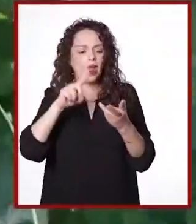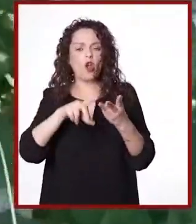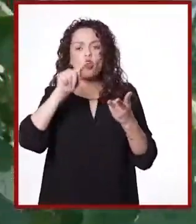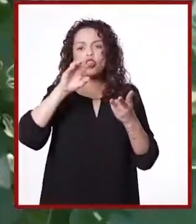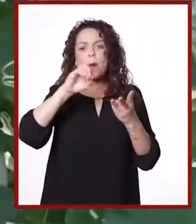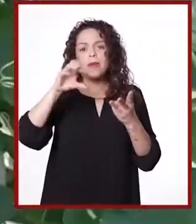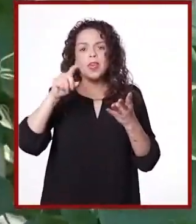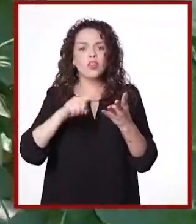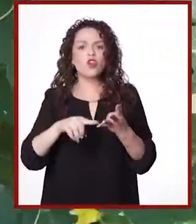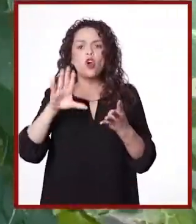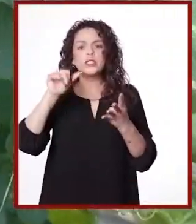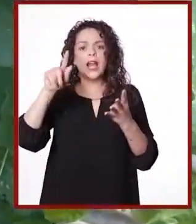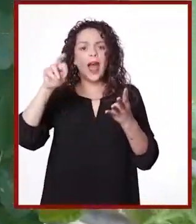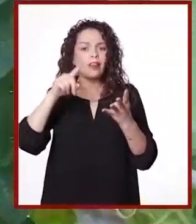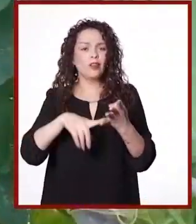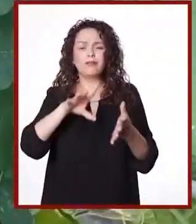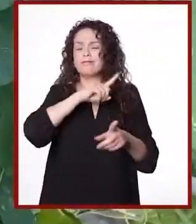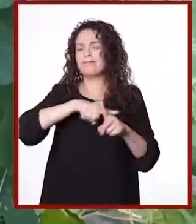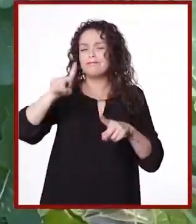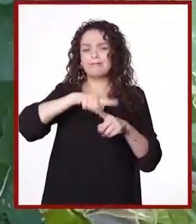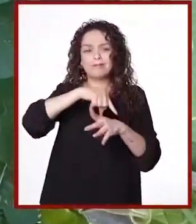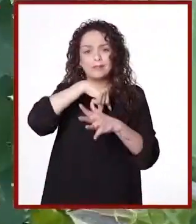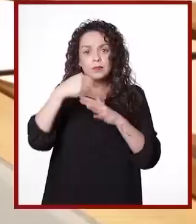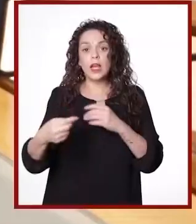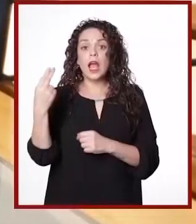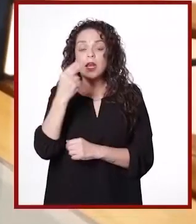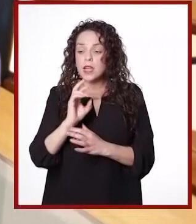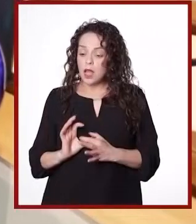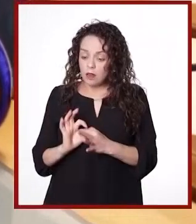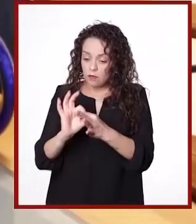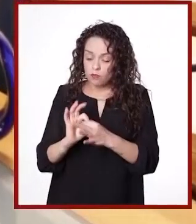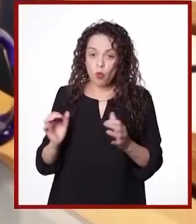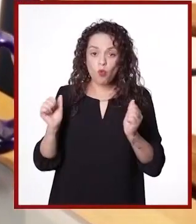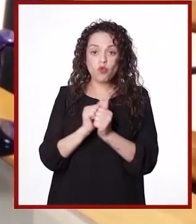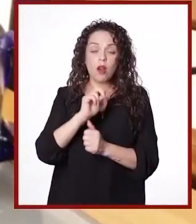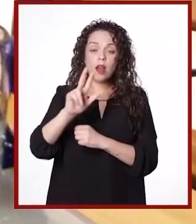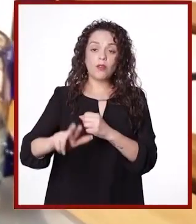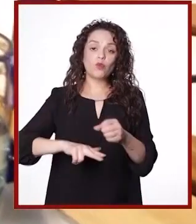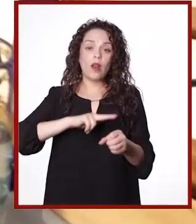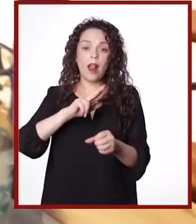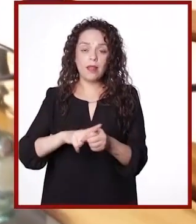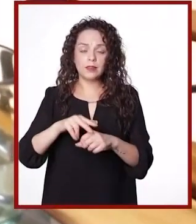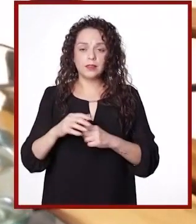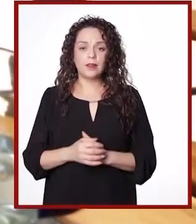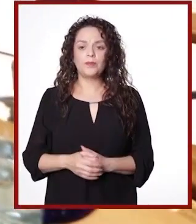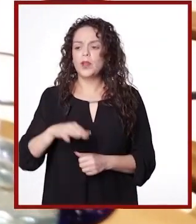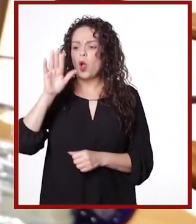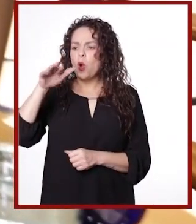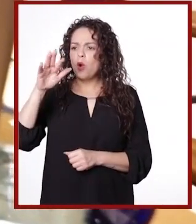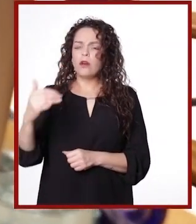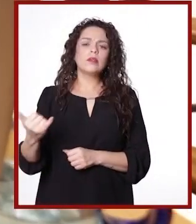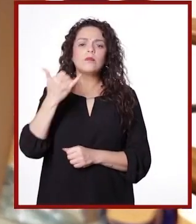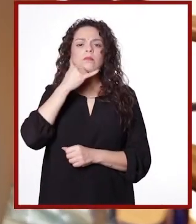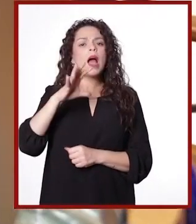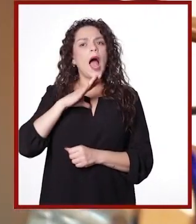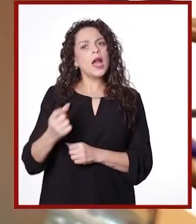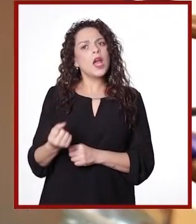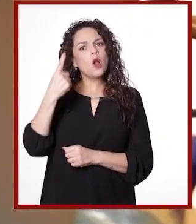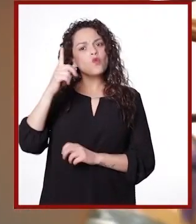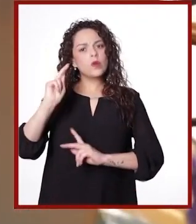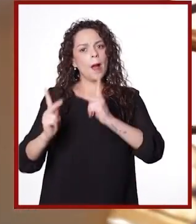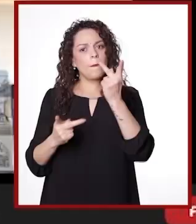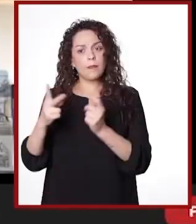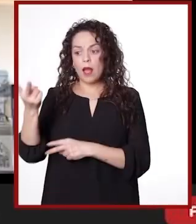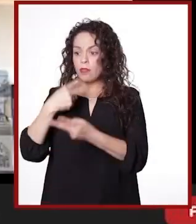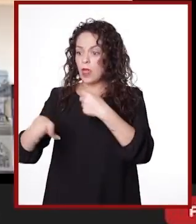que reconectarnos con la naturaleza. Oye, Fernando, ¿y hay alguna planta que genere más oxígeno?